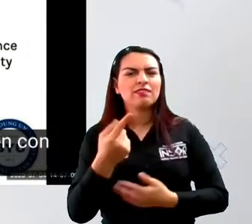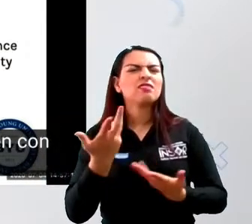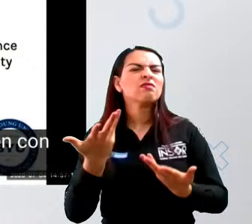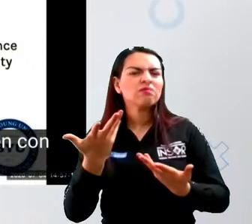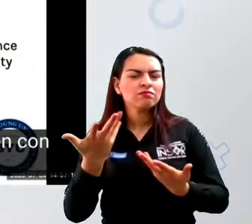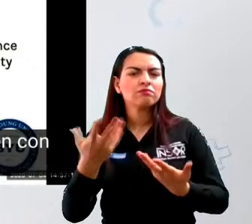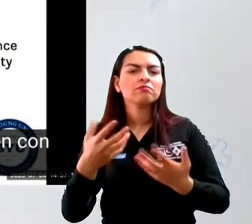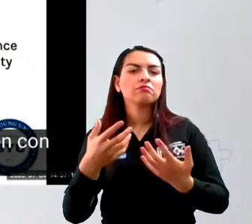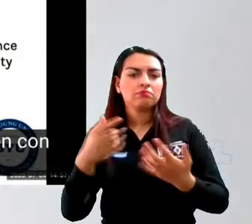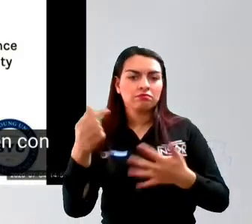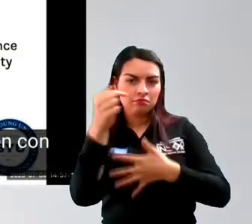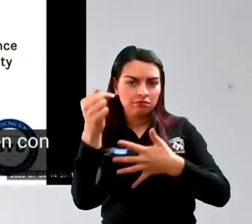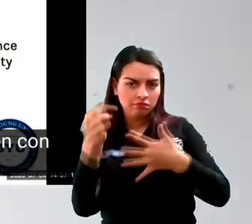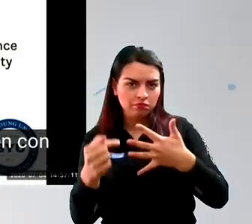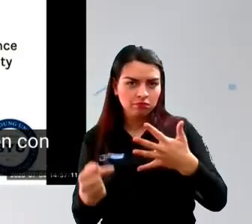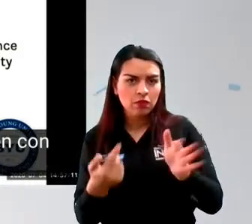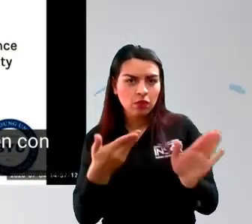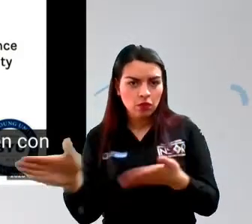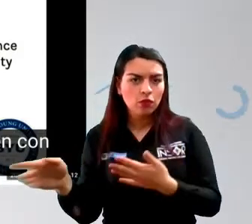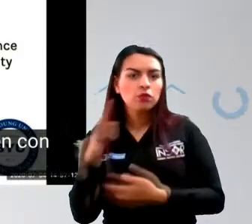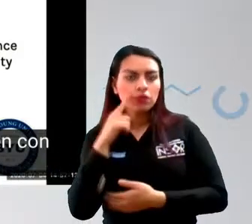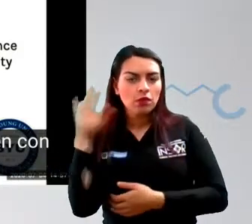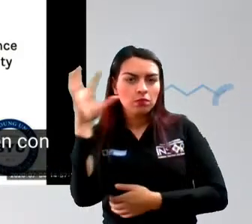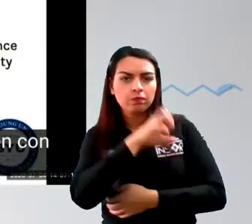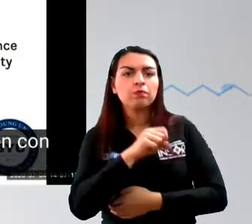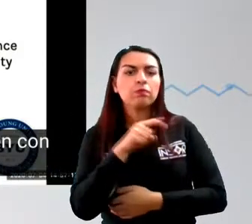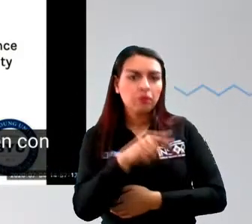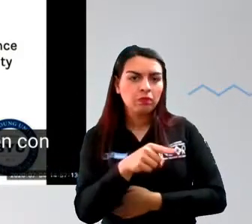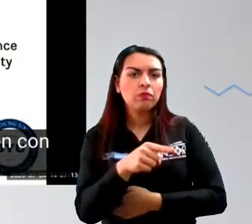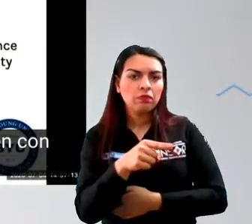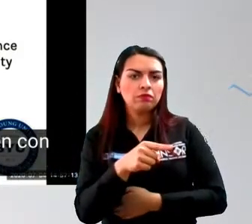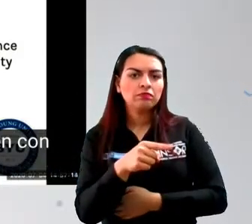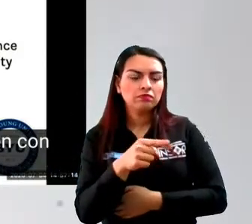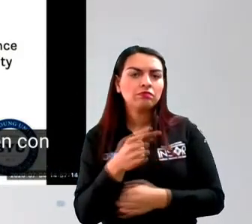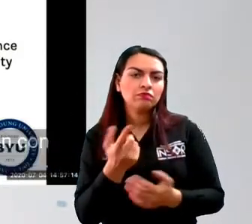nuestros cursos. Los estudiantes pueden hacerlo con el contenido